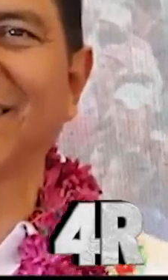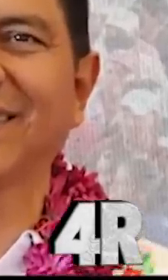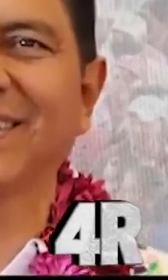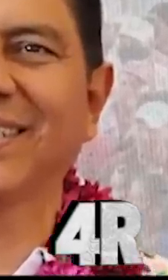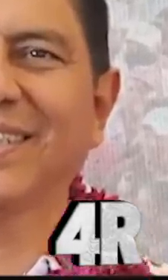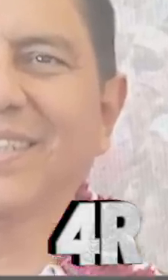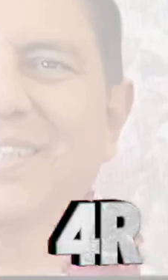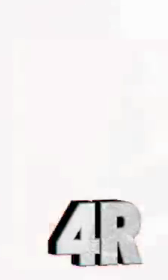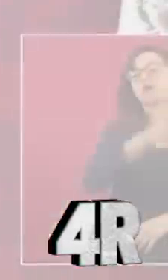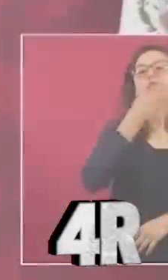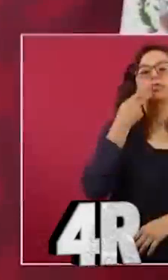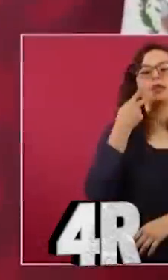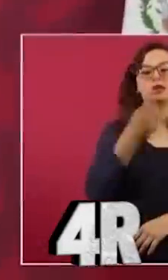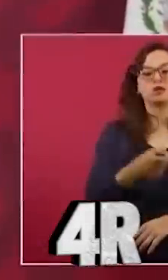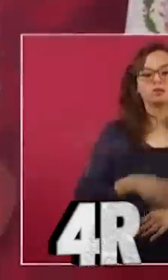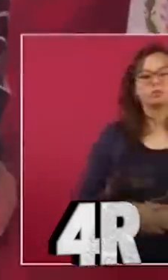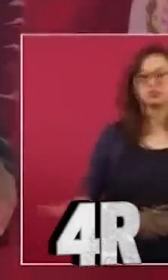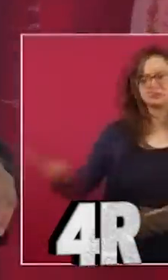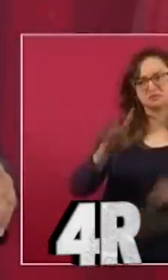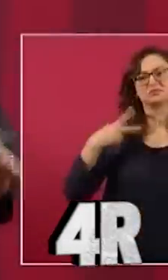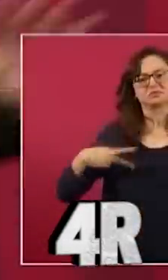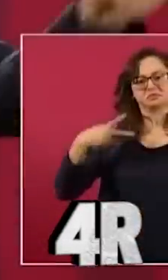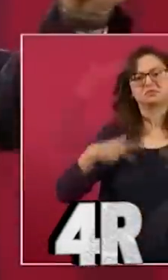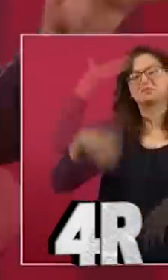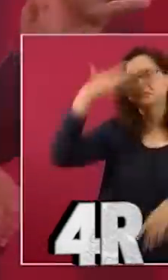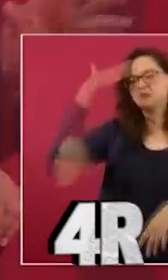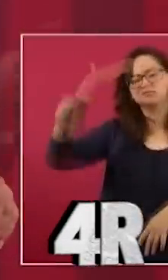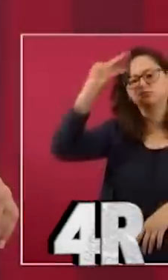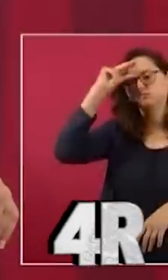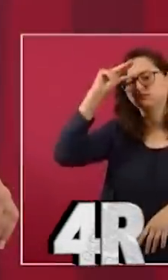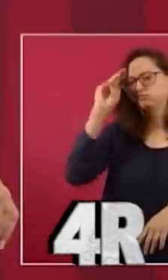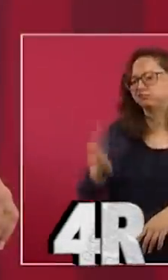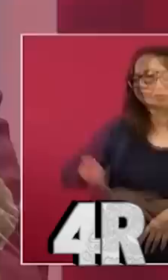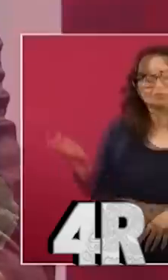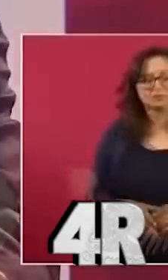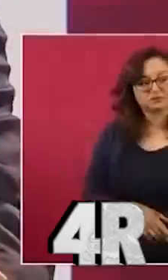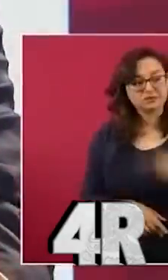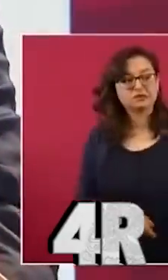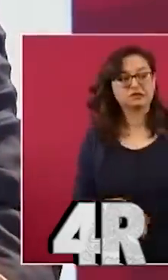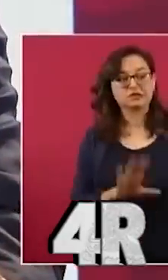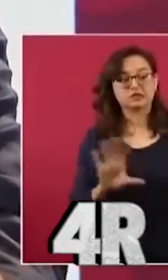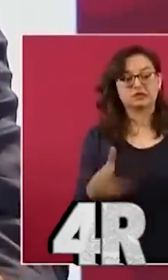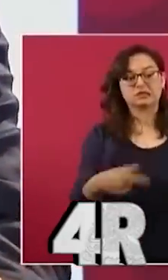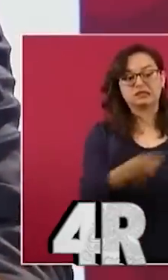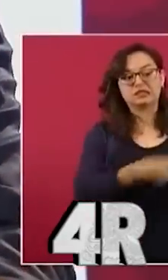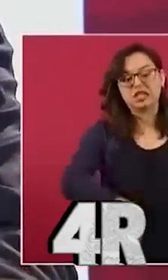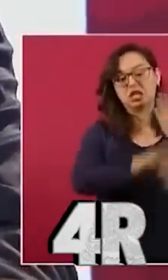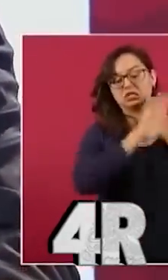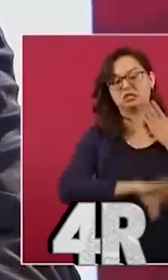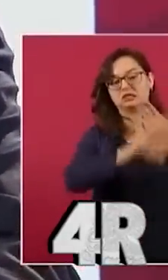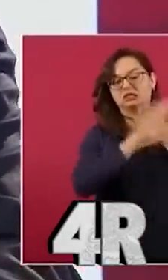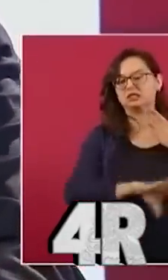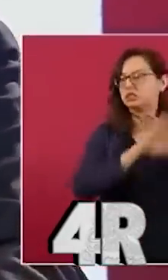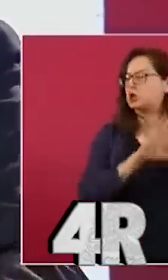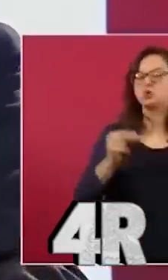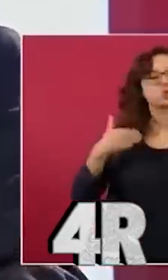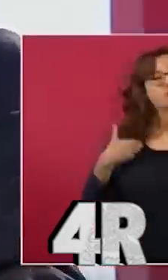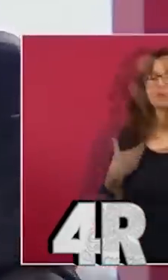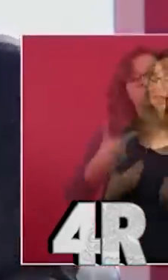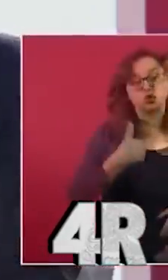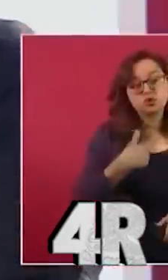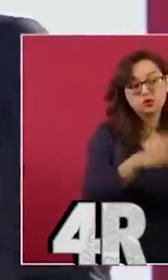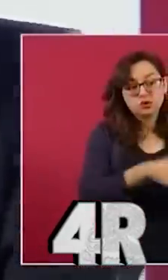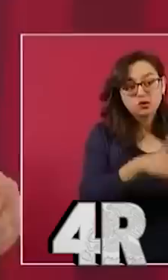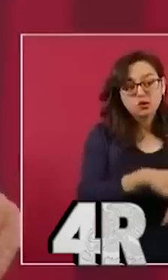candidatos y se niegan a aceptar nuestros versos yo ya no debería de estar dando consejos